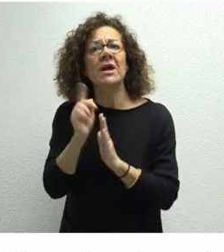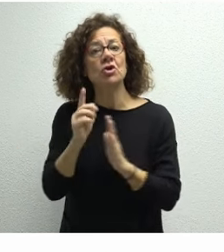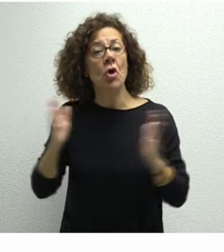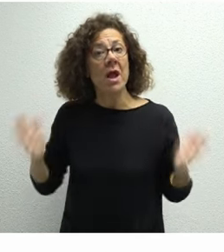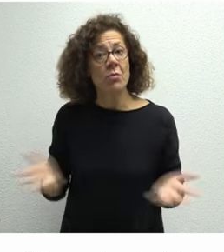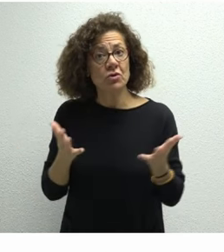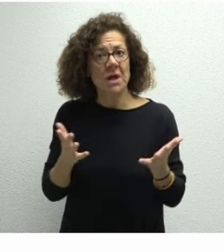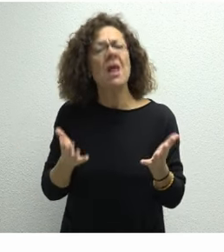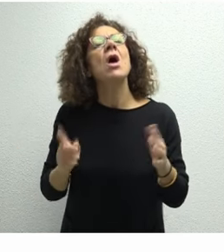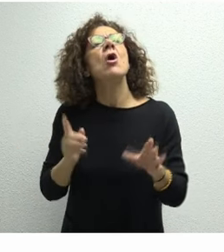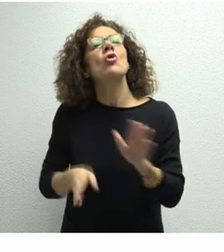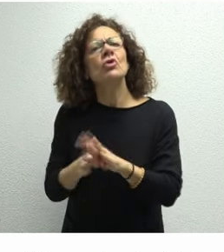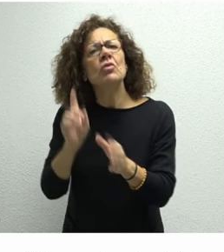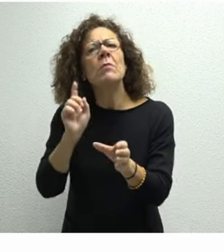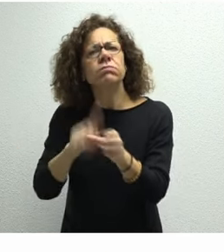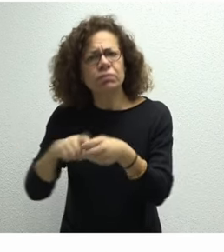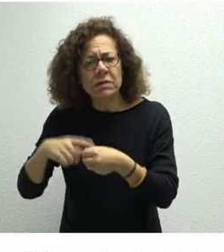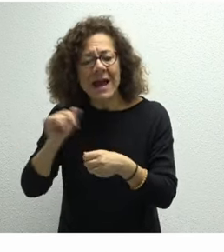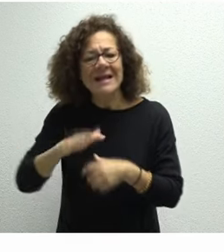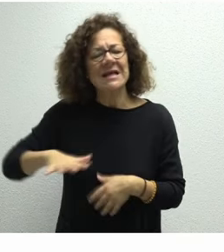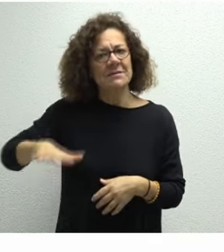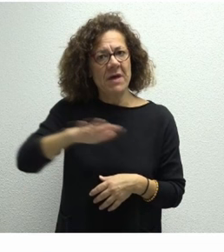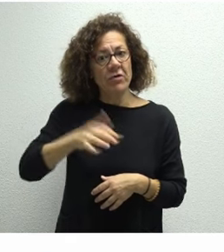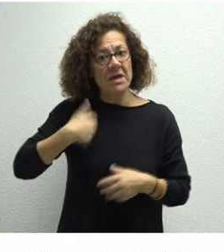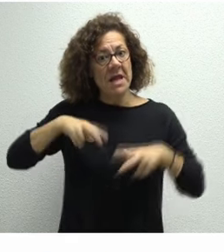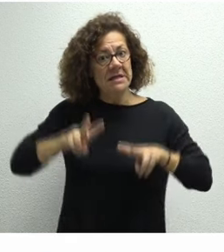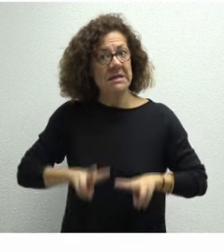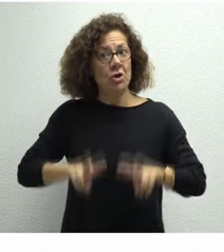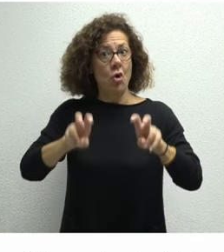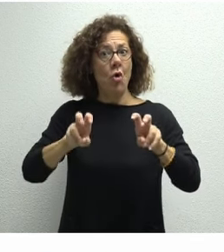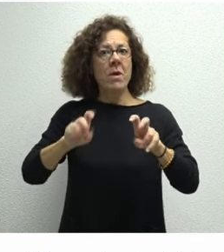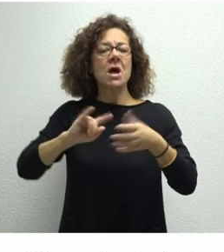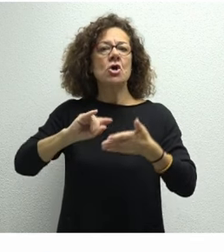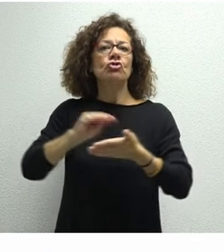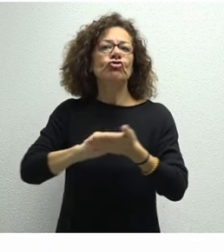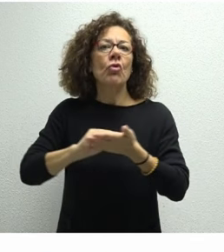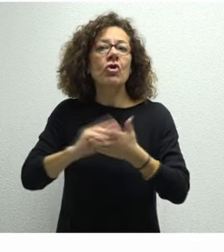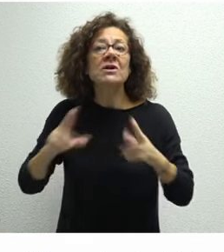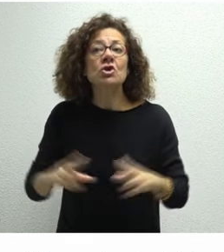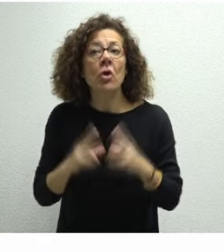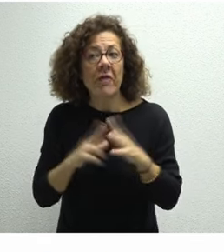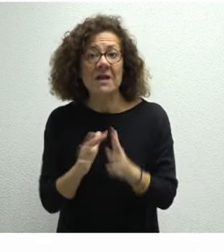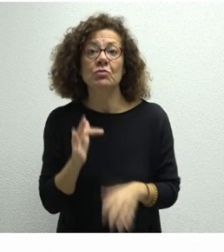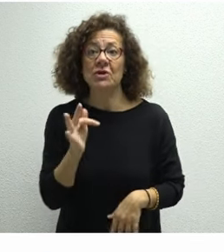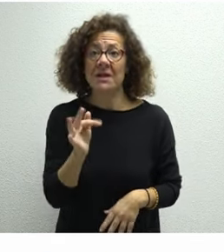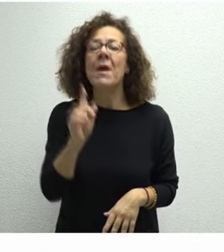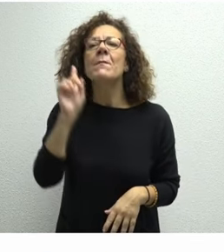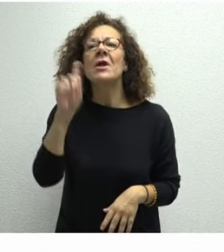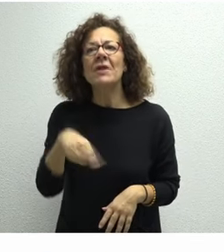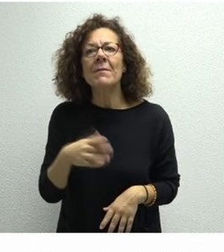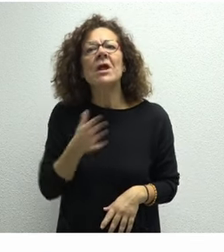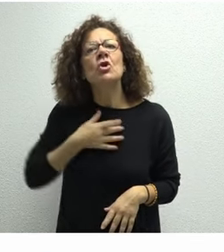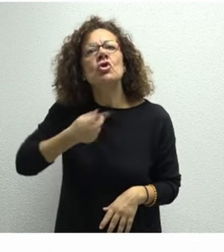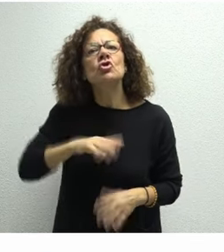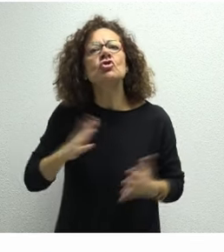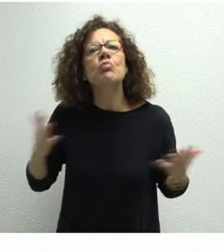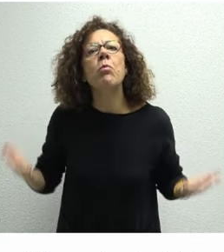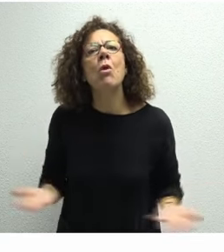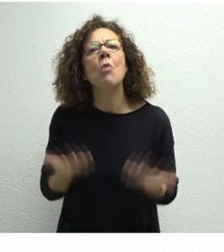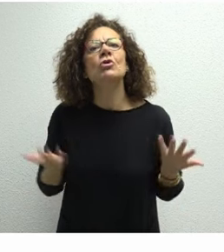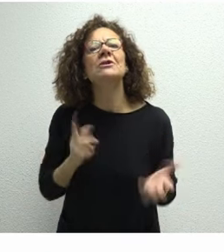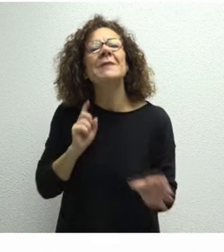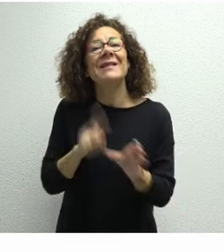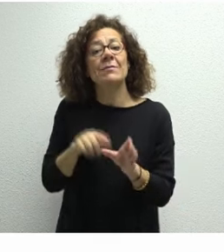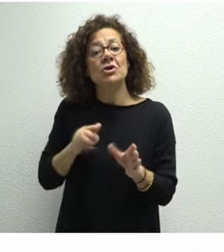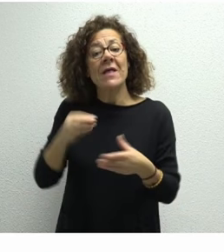sigamos participando en espacios donde se innovan soluciones sociales positivas sino que seamos promotores nosotros desde